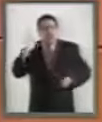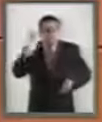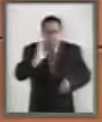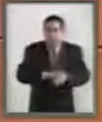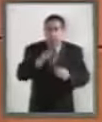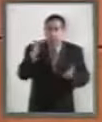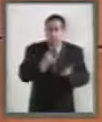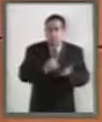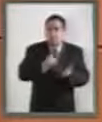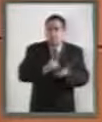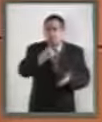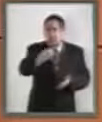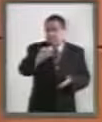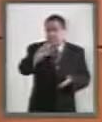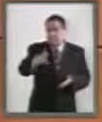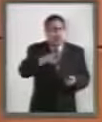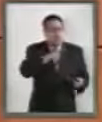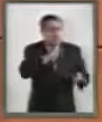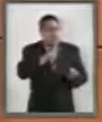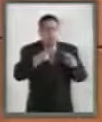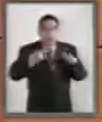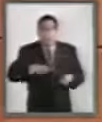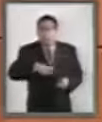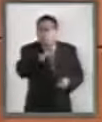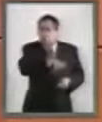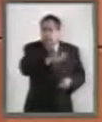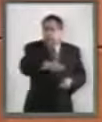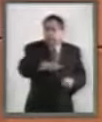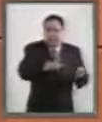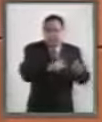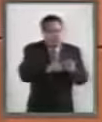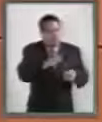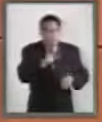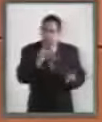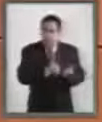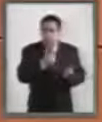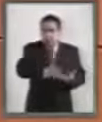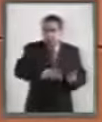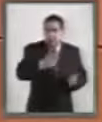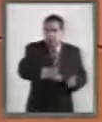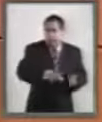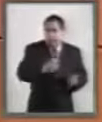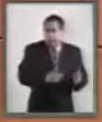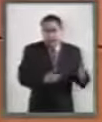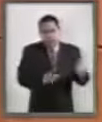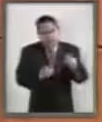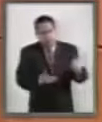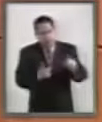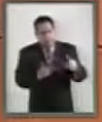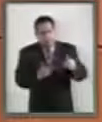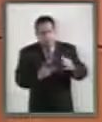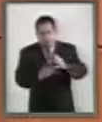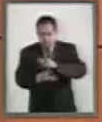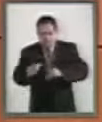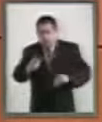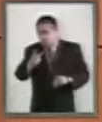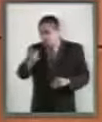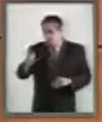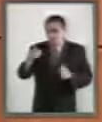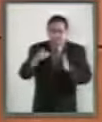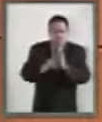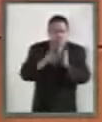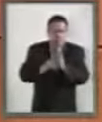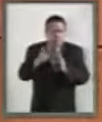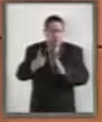de la renta a personas físicas, con 250 mil millones adicionales de impuestos